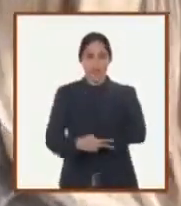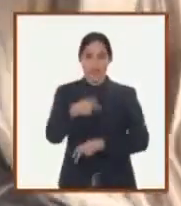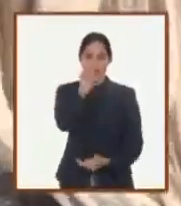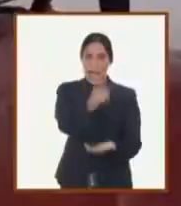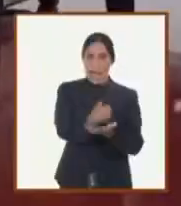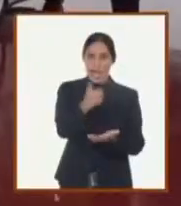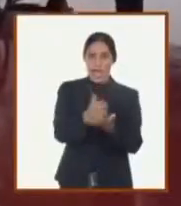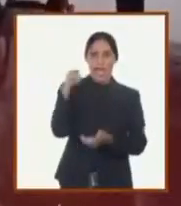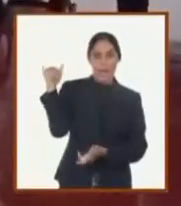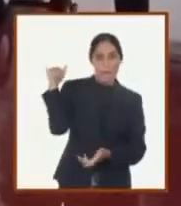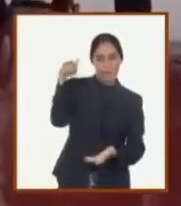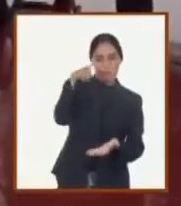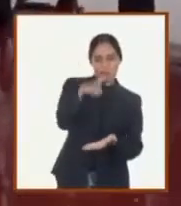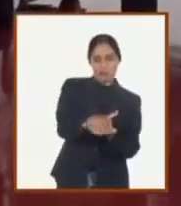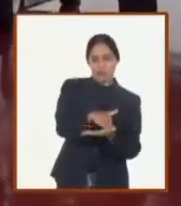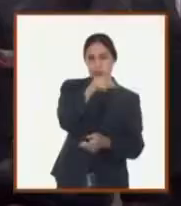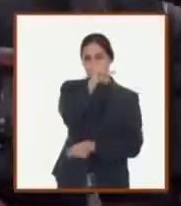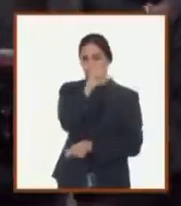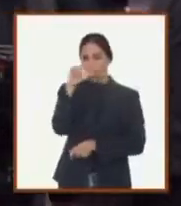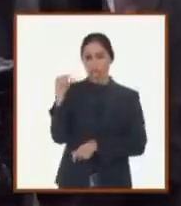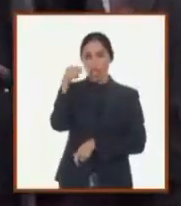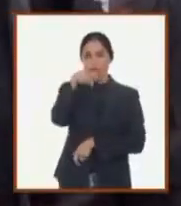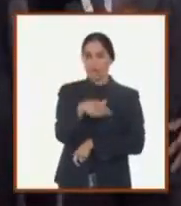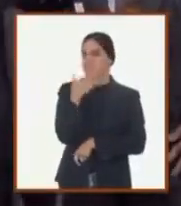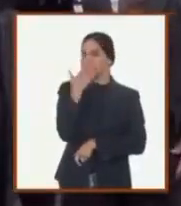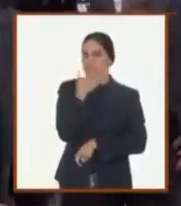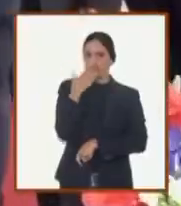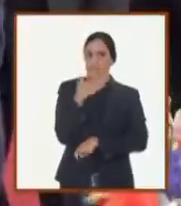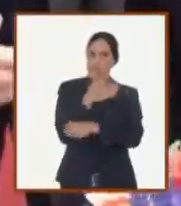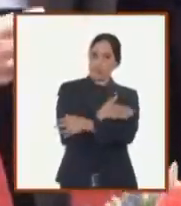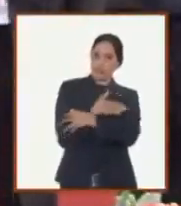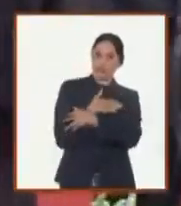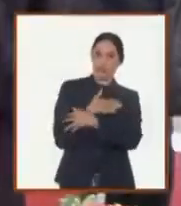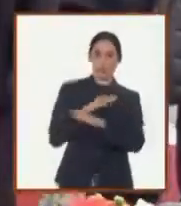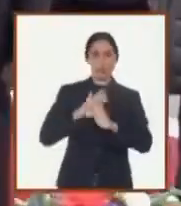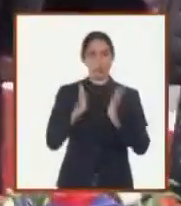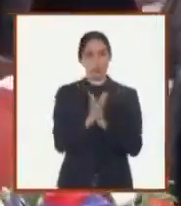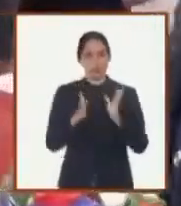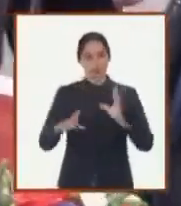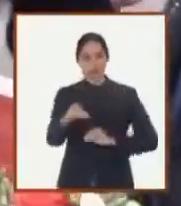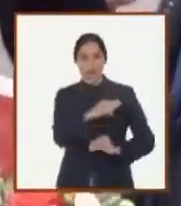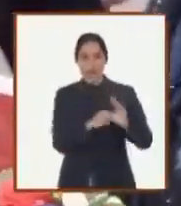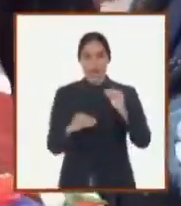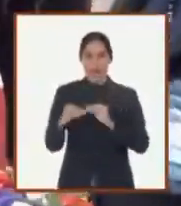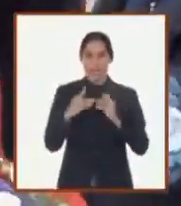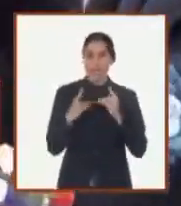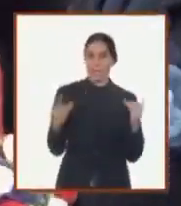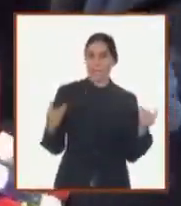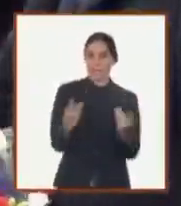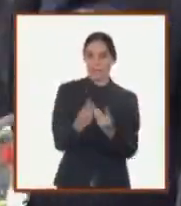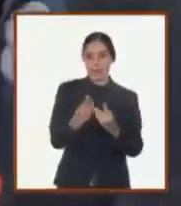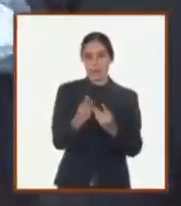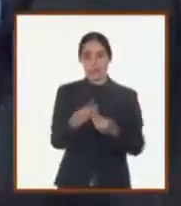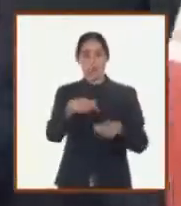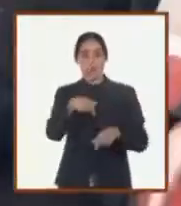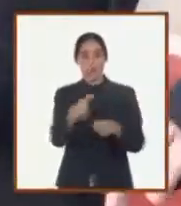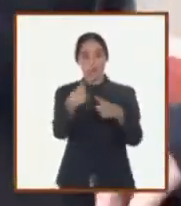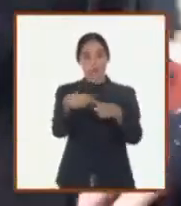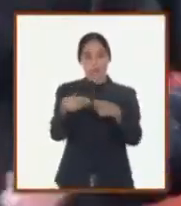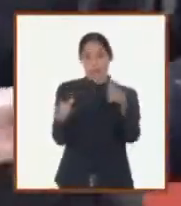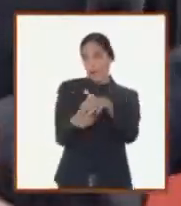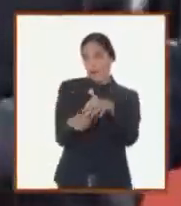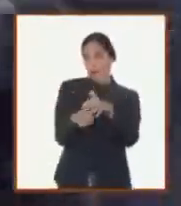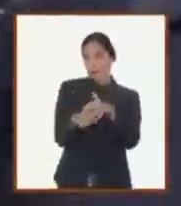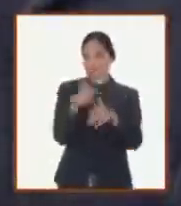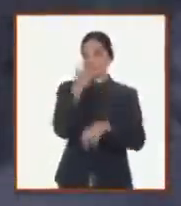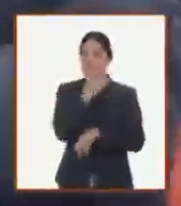Aeropuerto Internacional de F nukava el mandatario fue recibido por el director del departamento de América Latina de la cancillería rusa Alexander